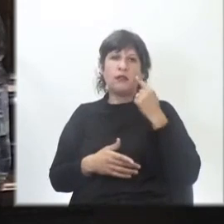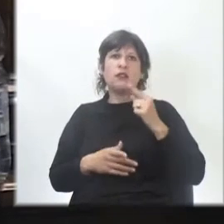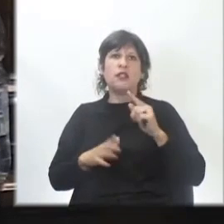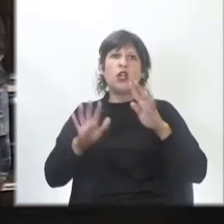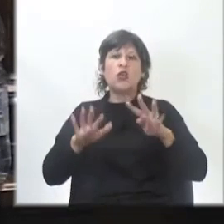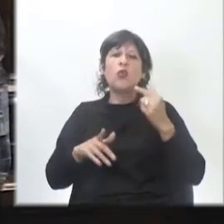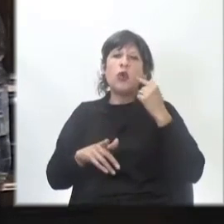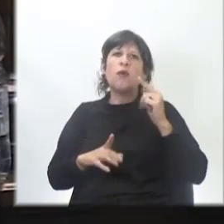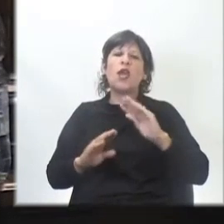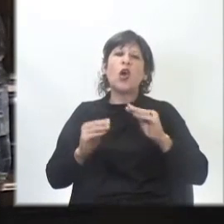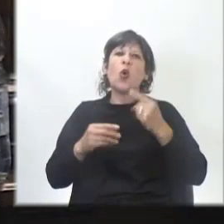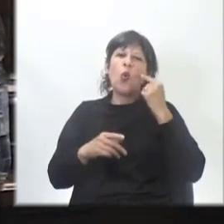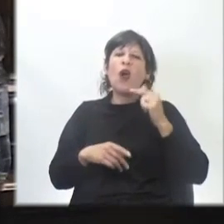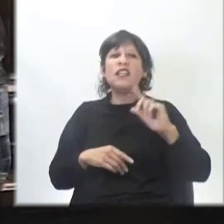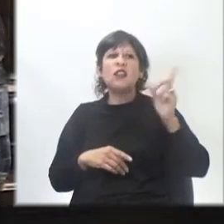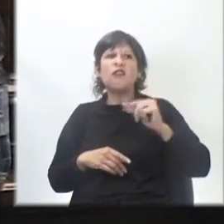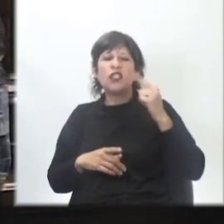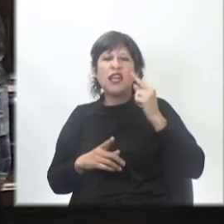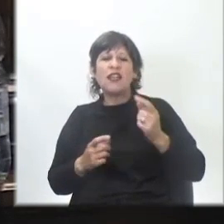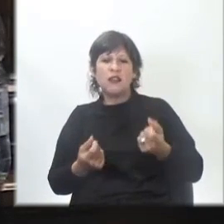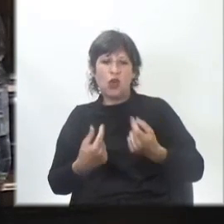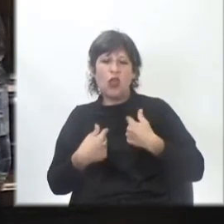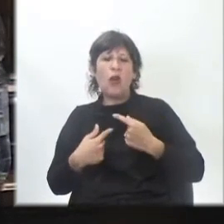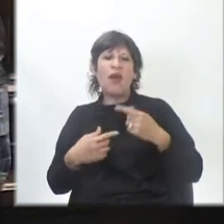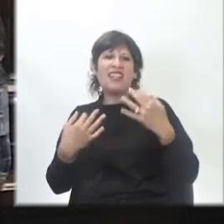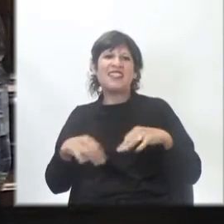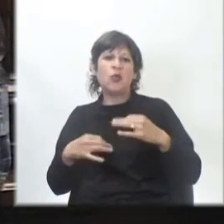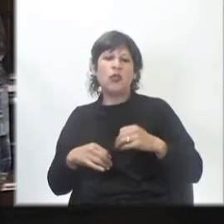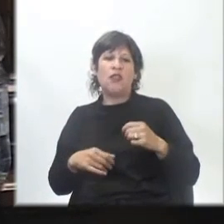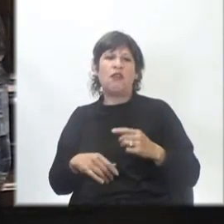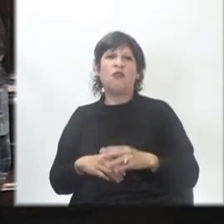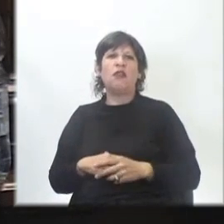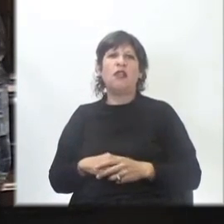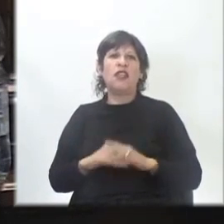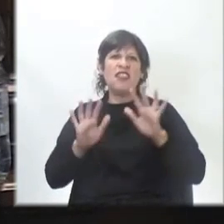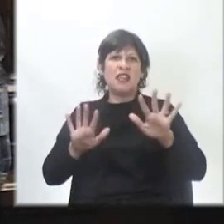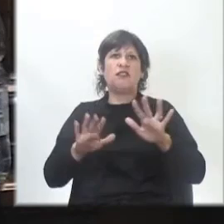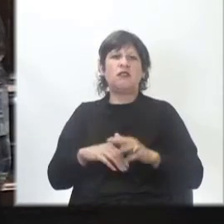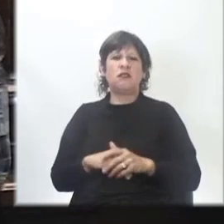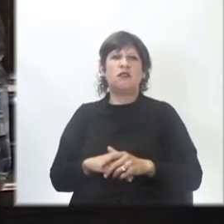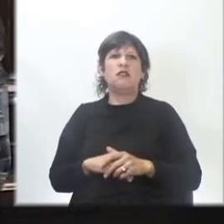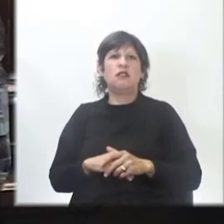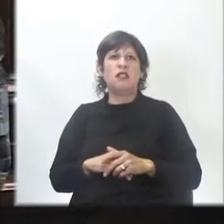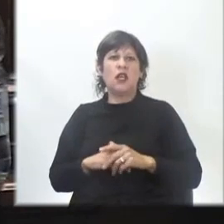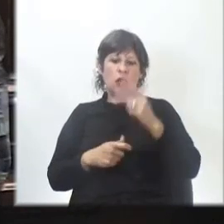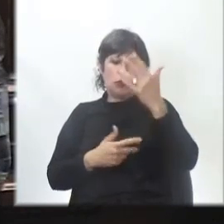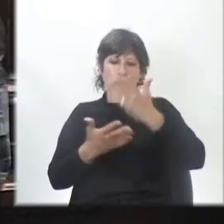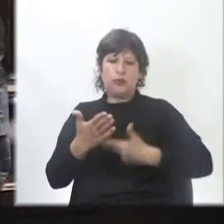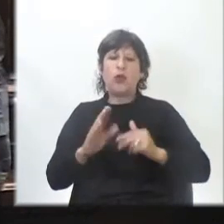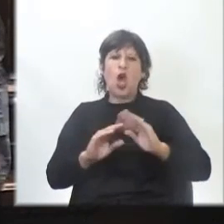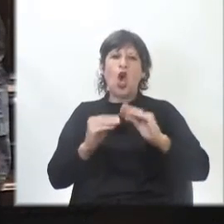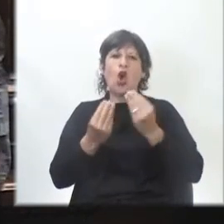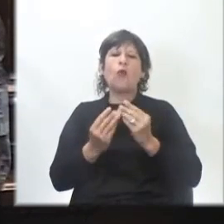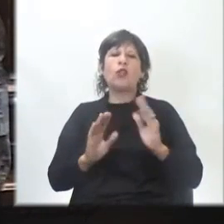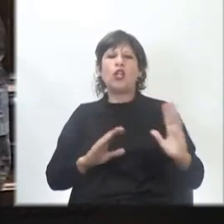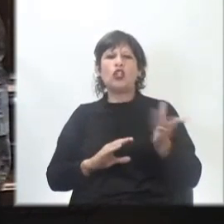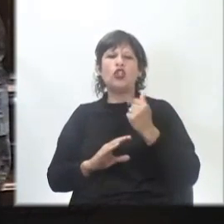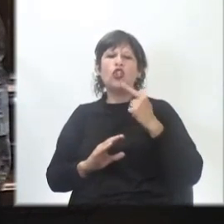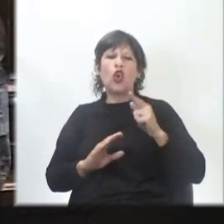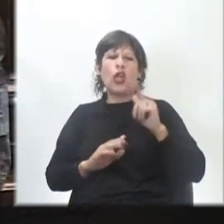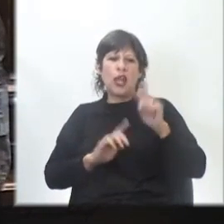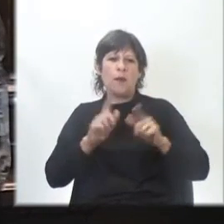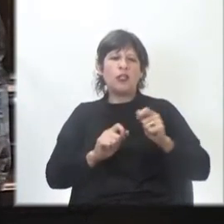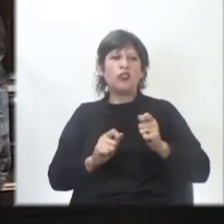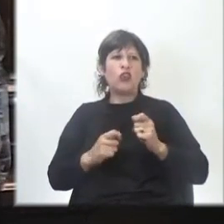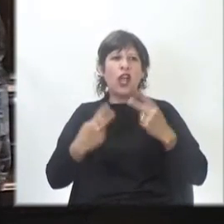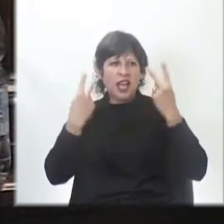las ofertas ofrecía garantía por las aeronaves? 10. Listado completo y función de todas las personas que viajaron a España